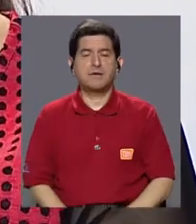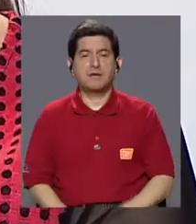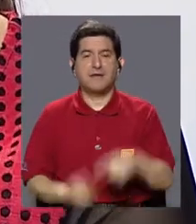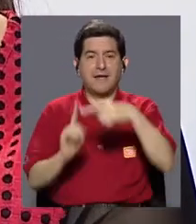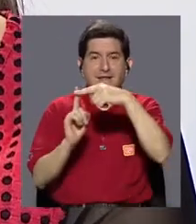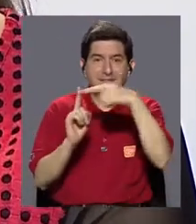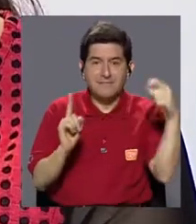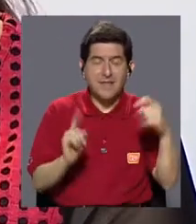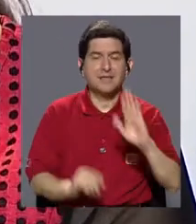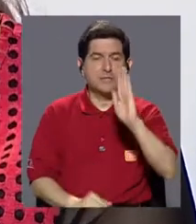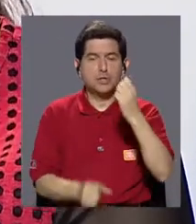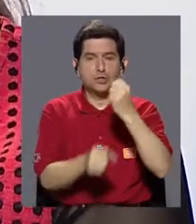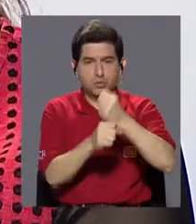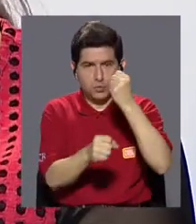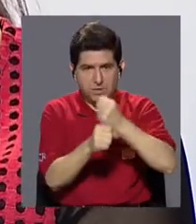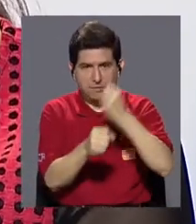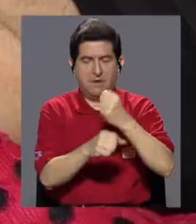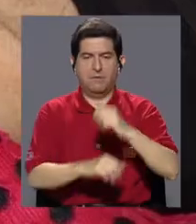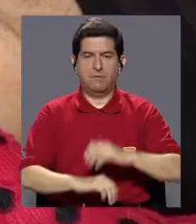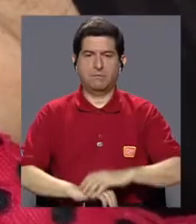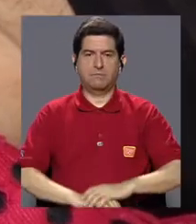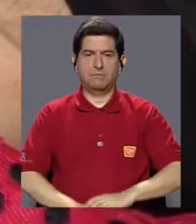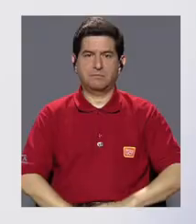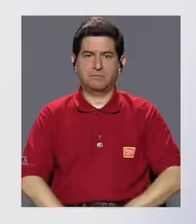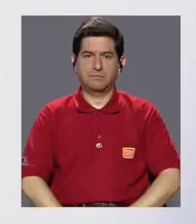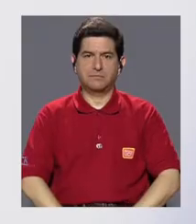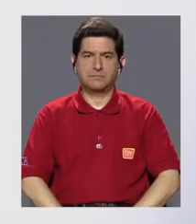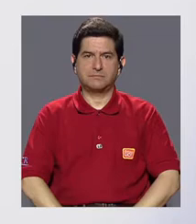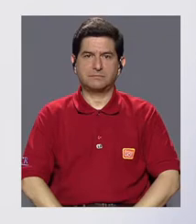a partir de su trabajo